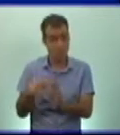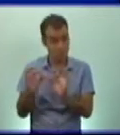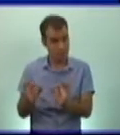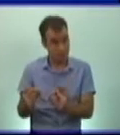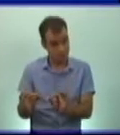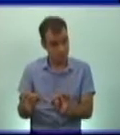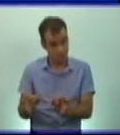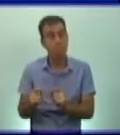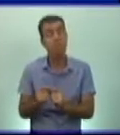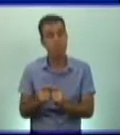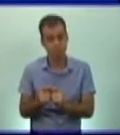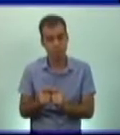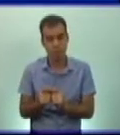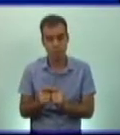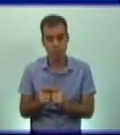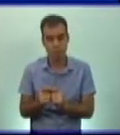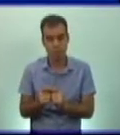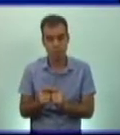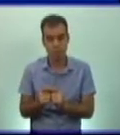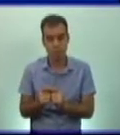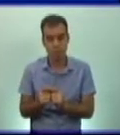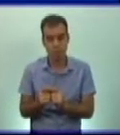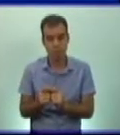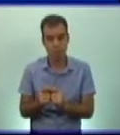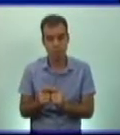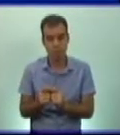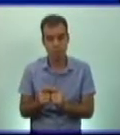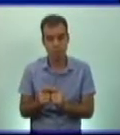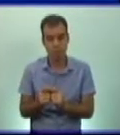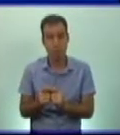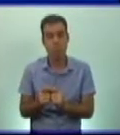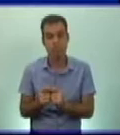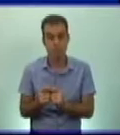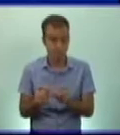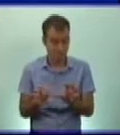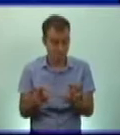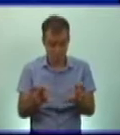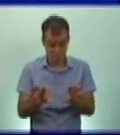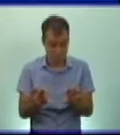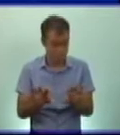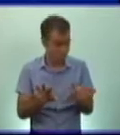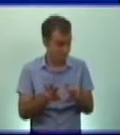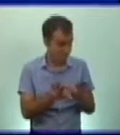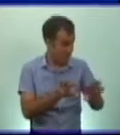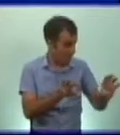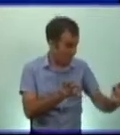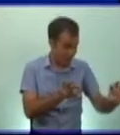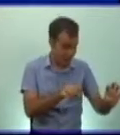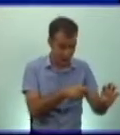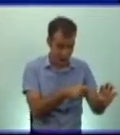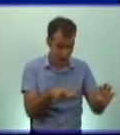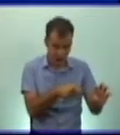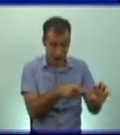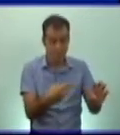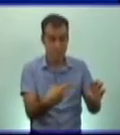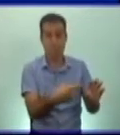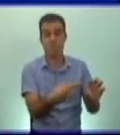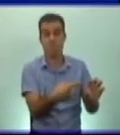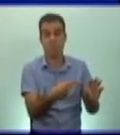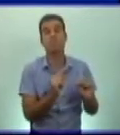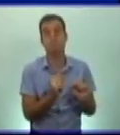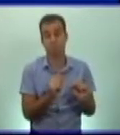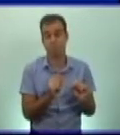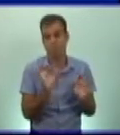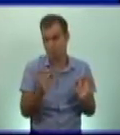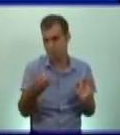Y los reaccionantes de los productos se separan por una flecha donde la saeta indica el sentido de la reacción, igual que hacíamos con